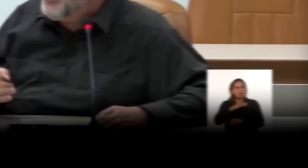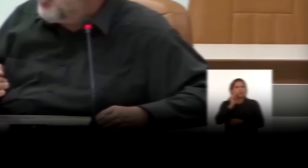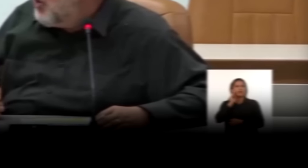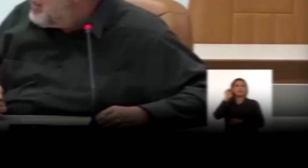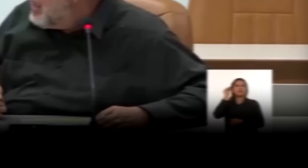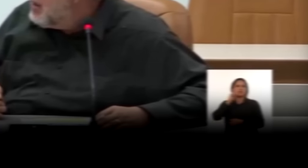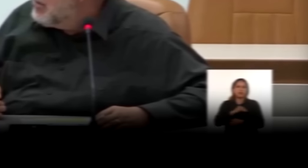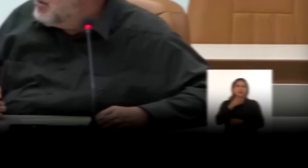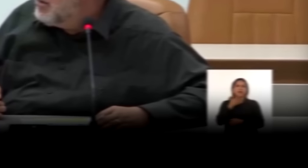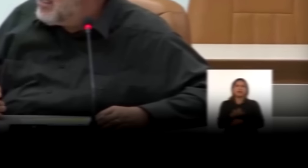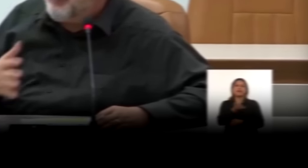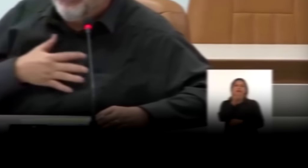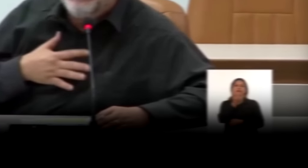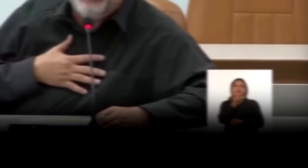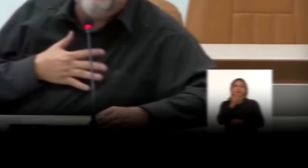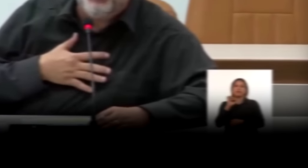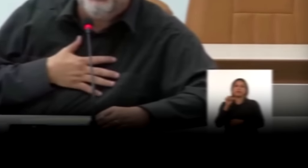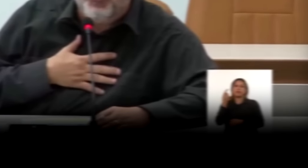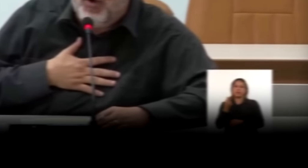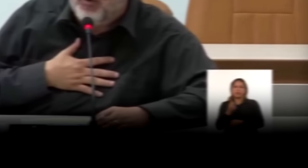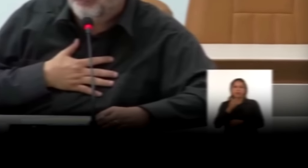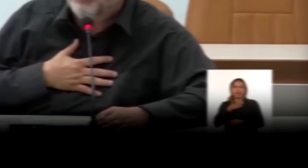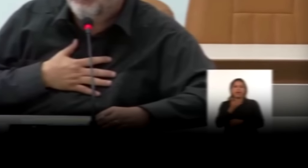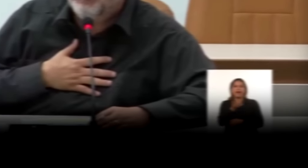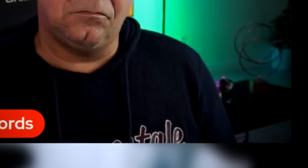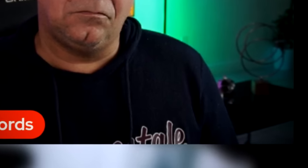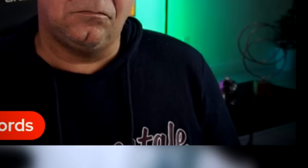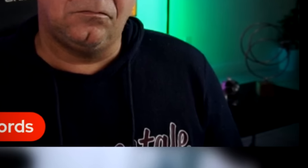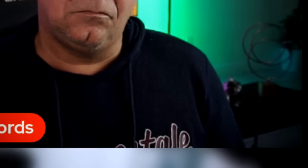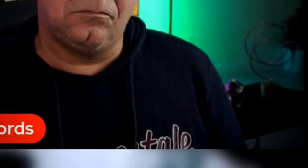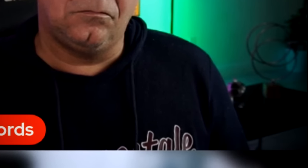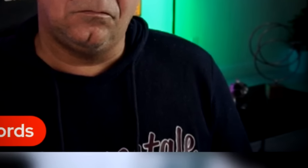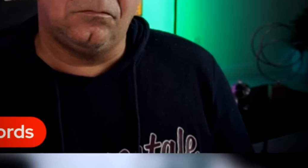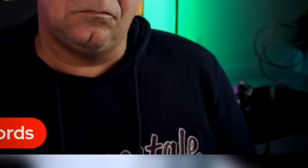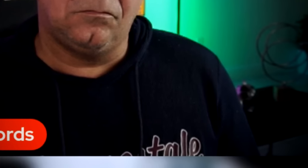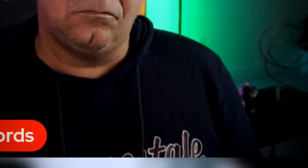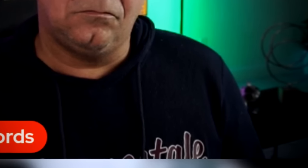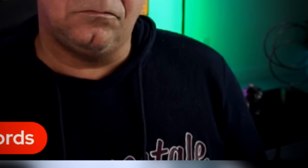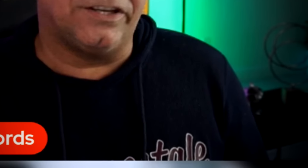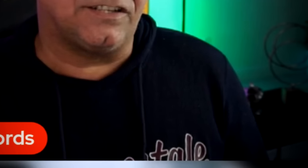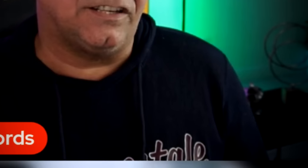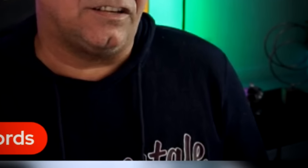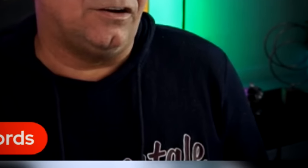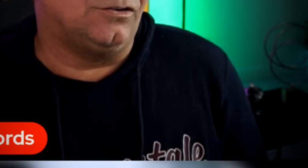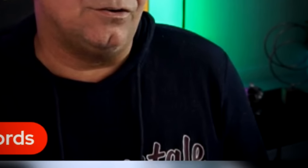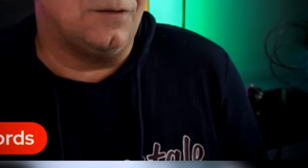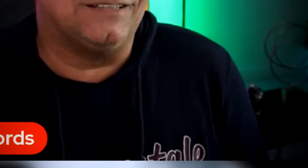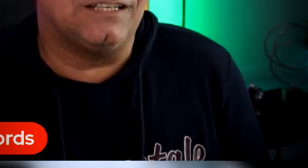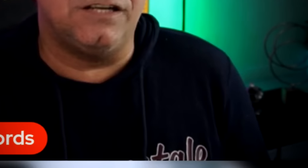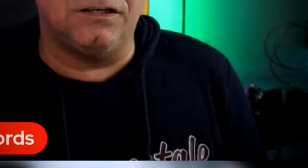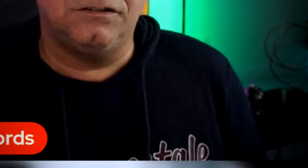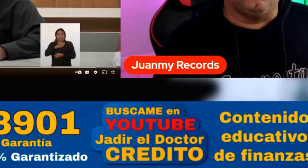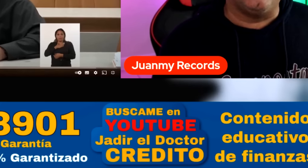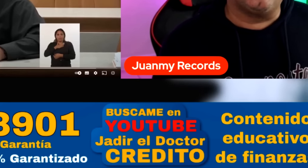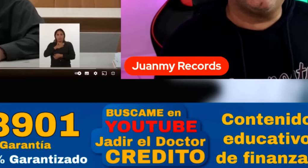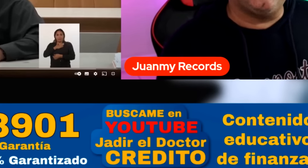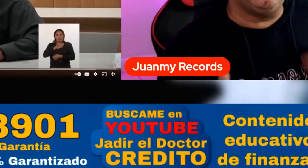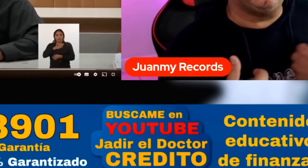afectaciones económicas que afectan al propio pueblo no es que este lo tengo que matar ya